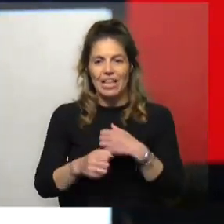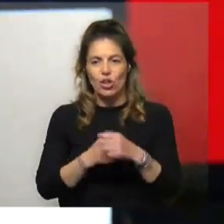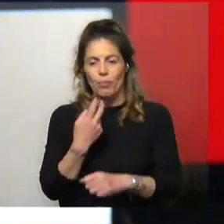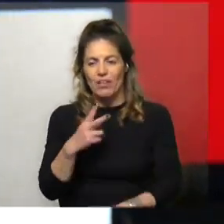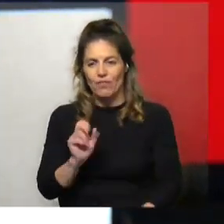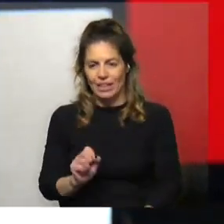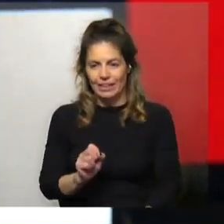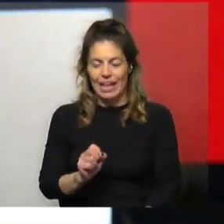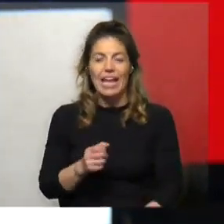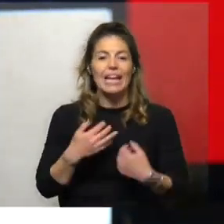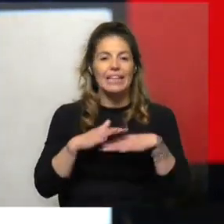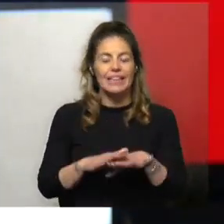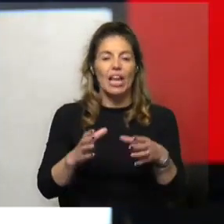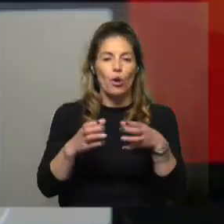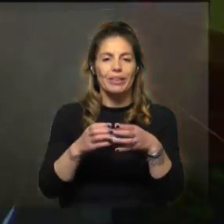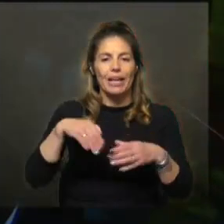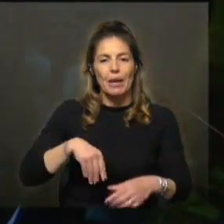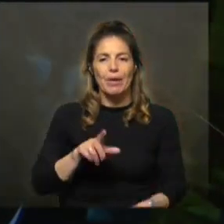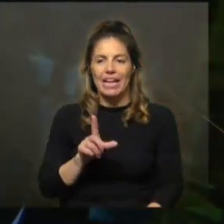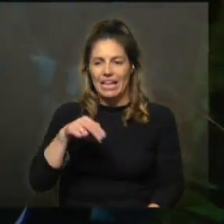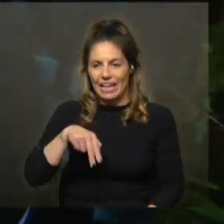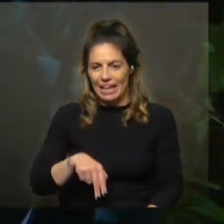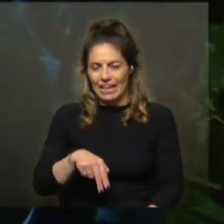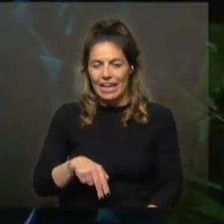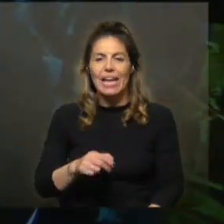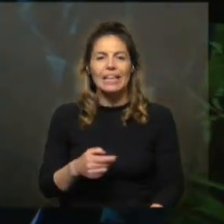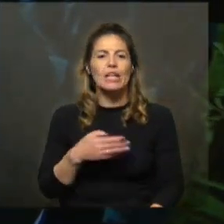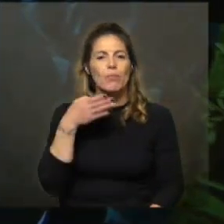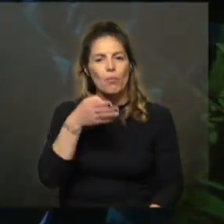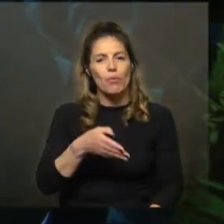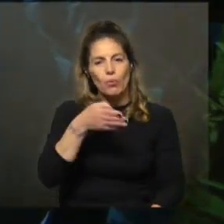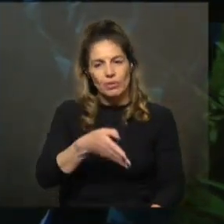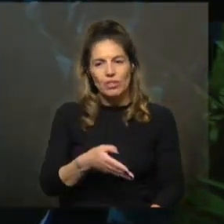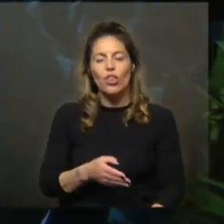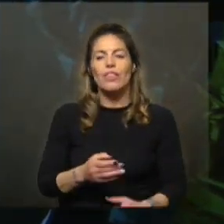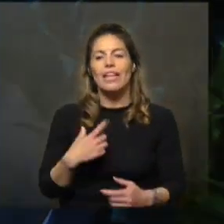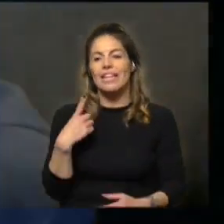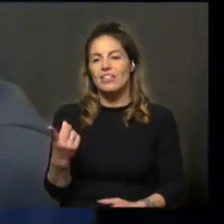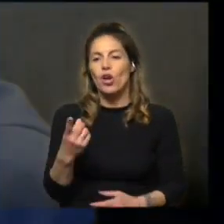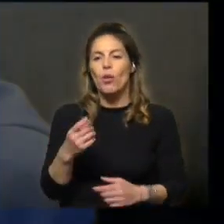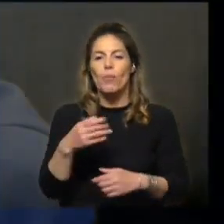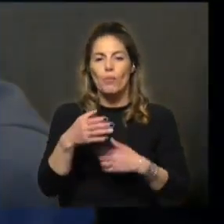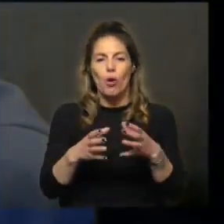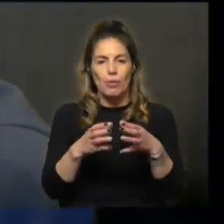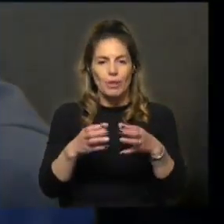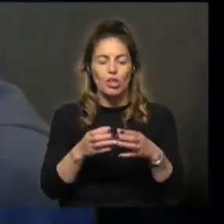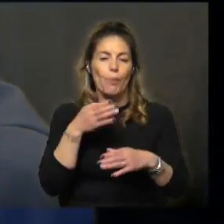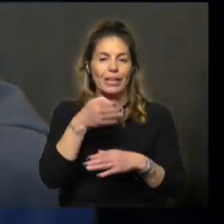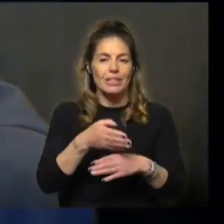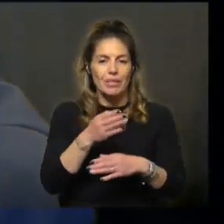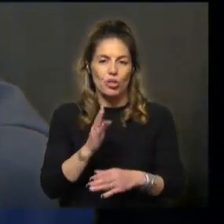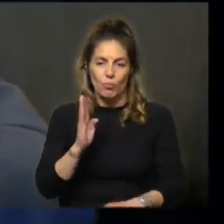mln y la dirección Nacional del movimiento de participación popular recientemente publicó el libro la fila de los